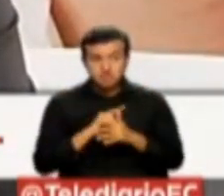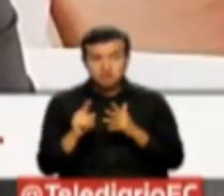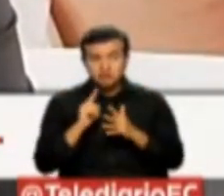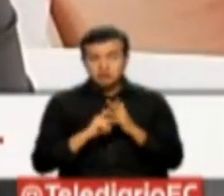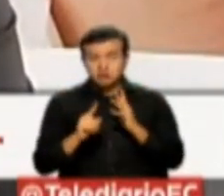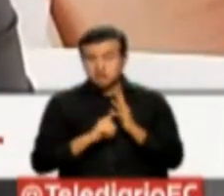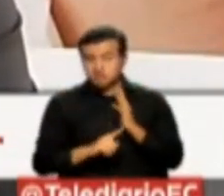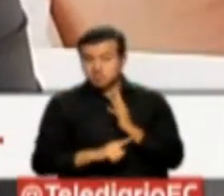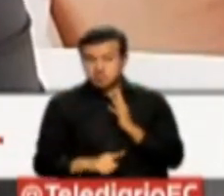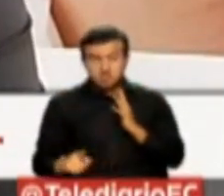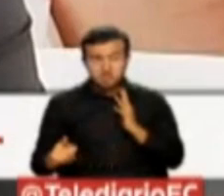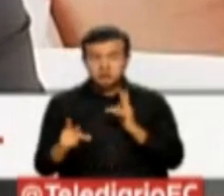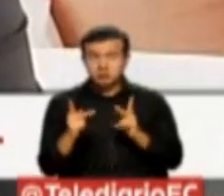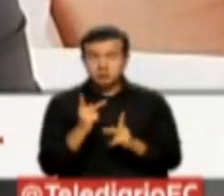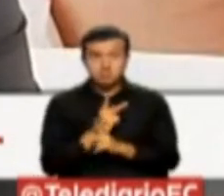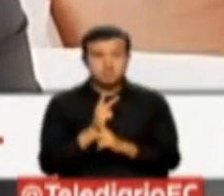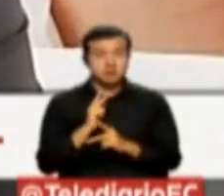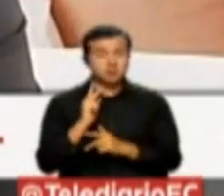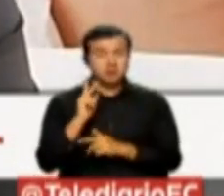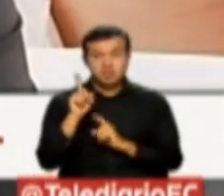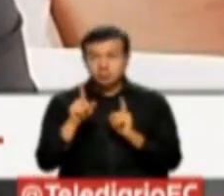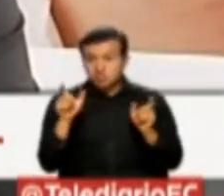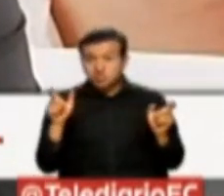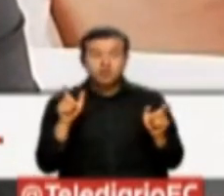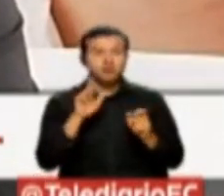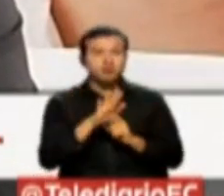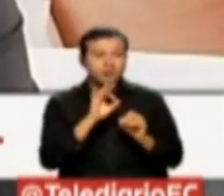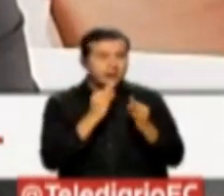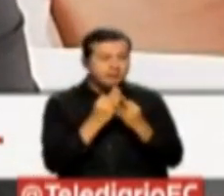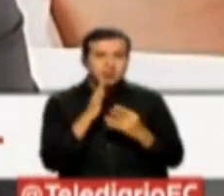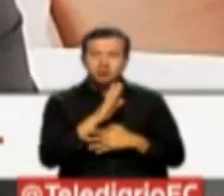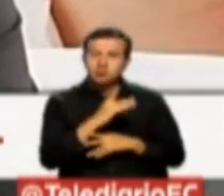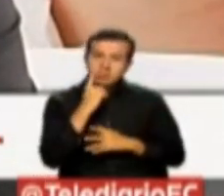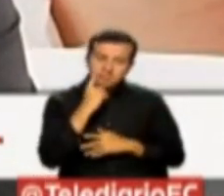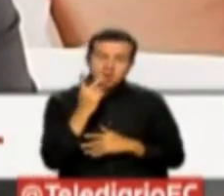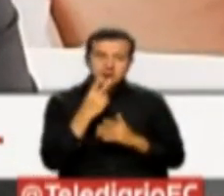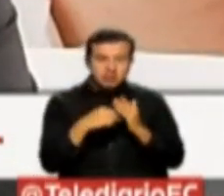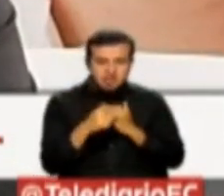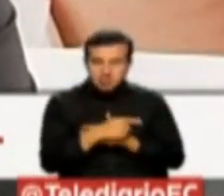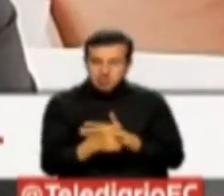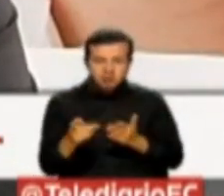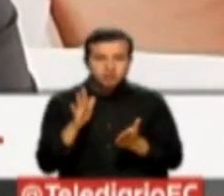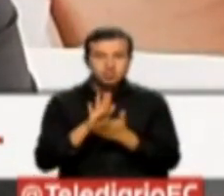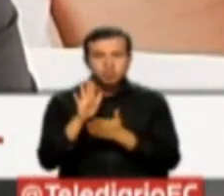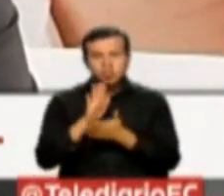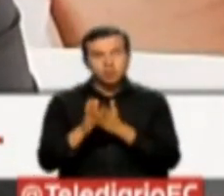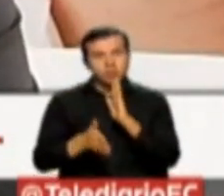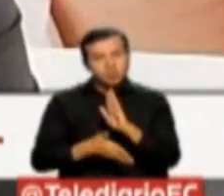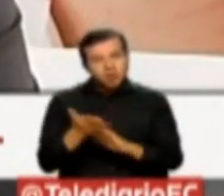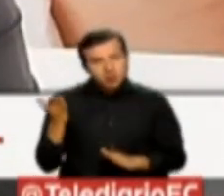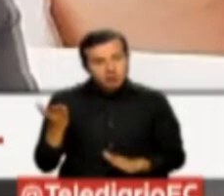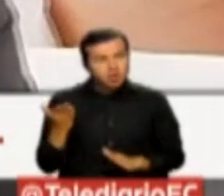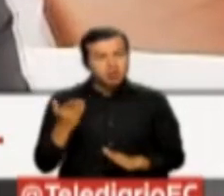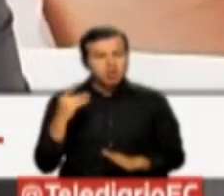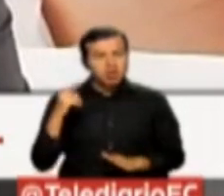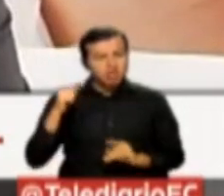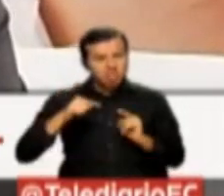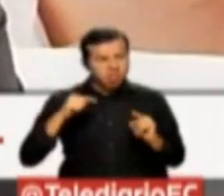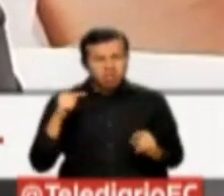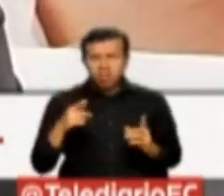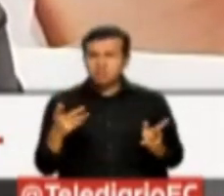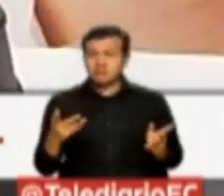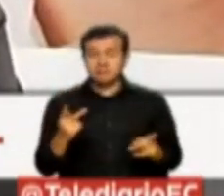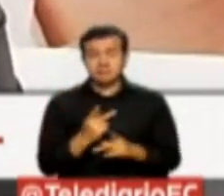que viven en un contexto comunitario, que van a la escuela, que son madres, que son padres, que trabajan y que pueden ser señalados. Yo creo que